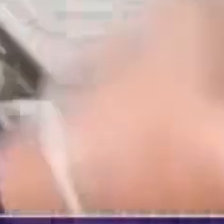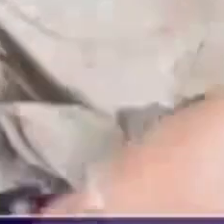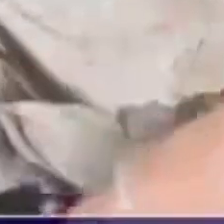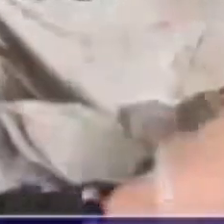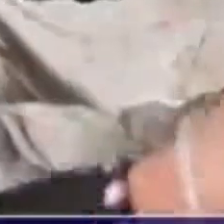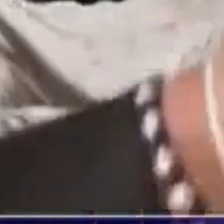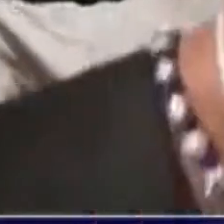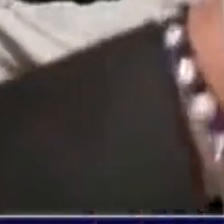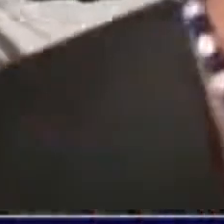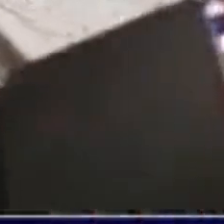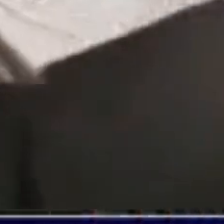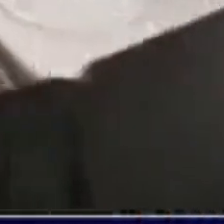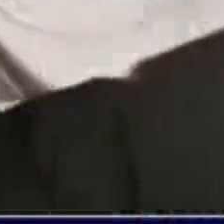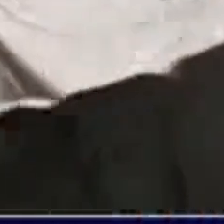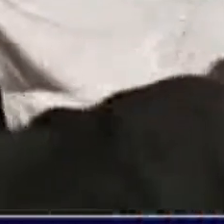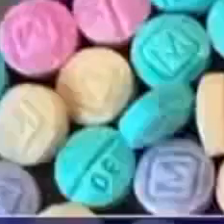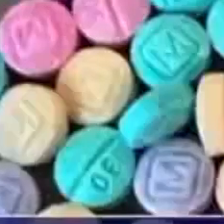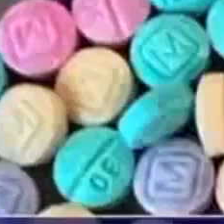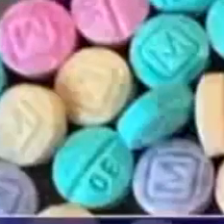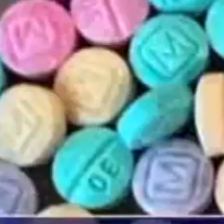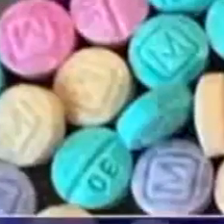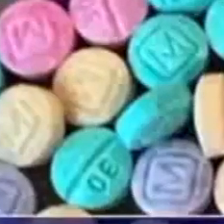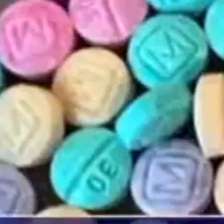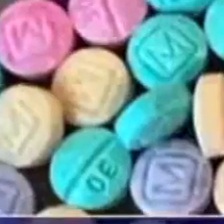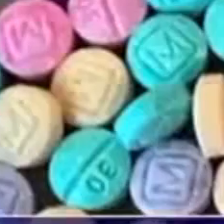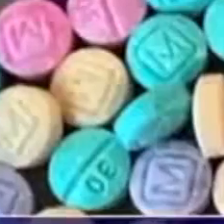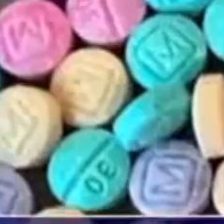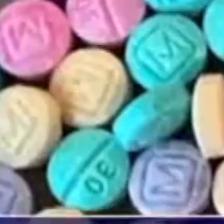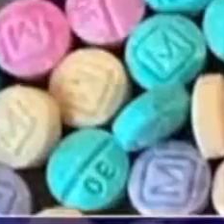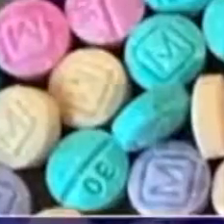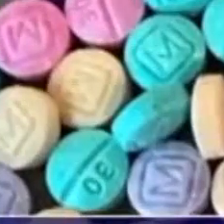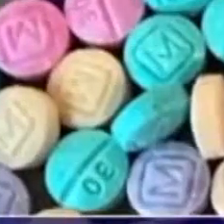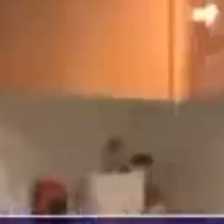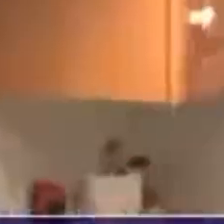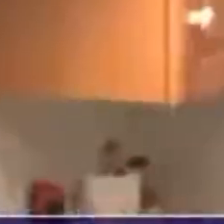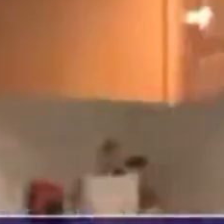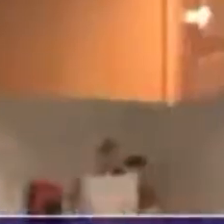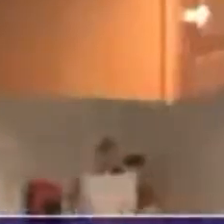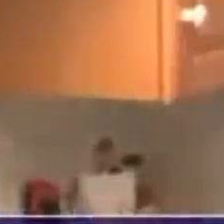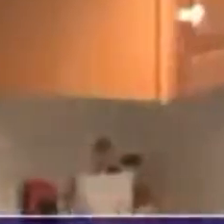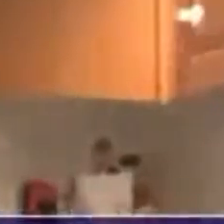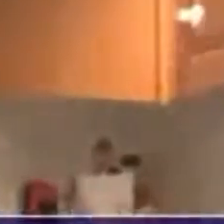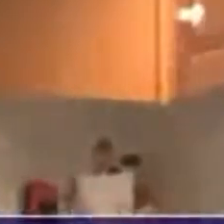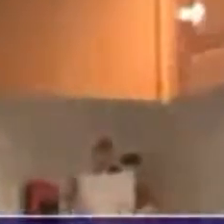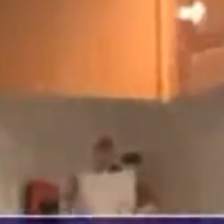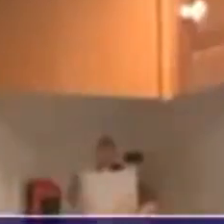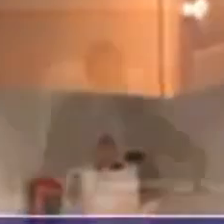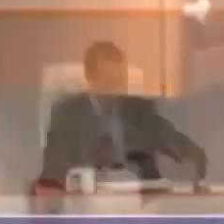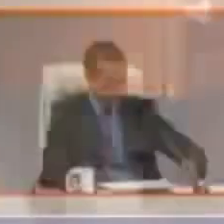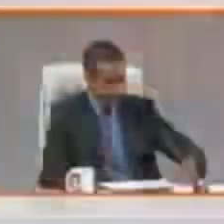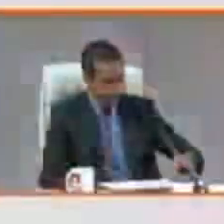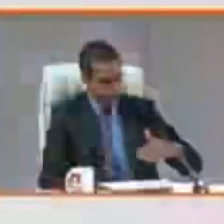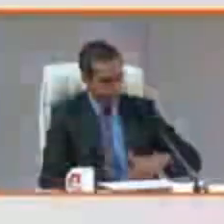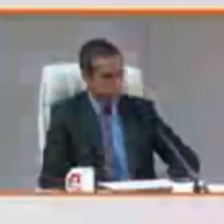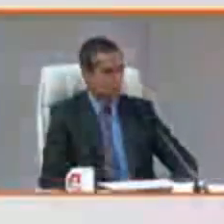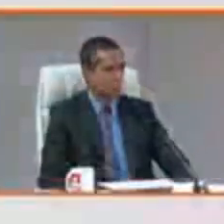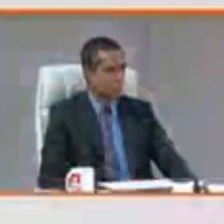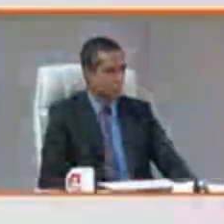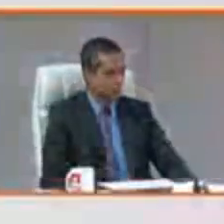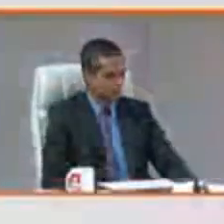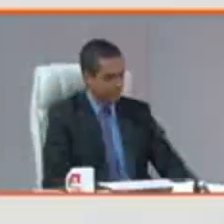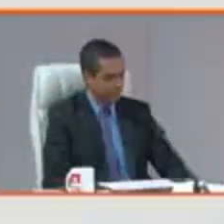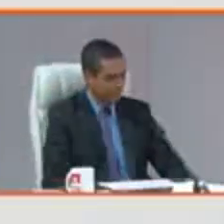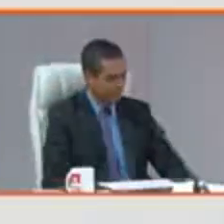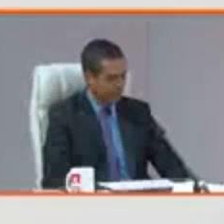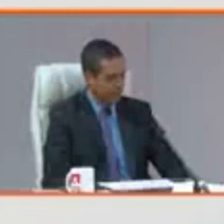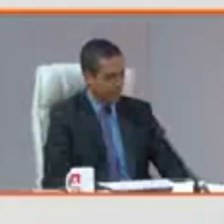a la juventud de consumir cannabis y que los mercados ilícitos persisten y en algunos casos incluso florecen. Desde nuestra